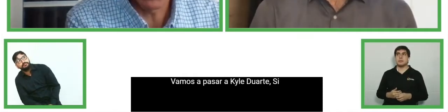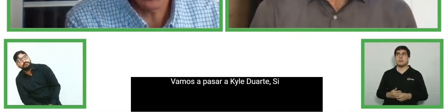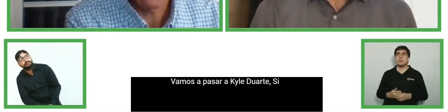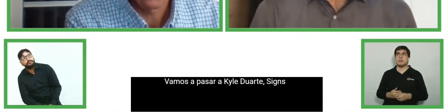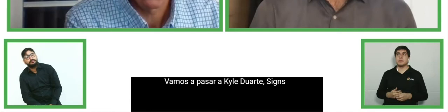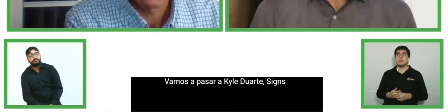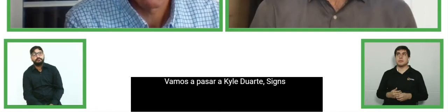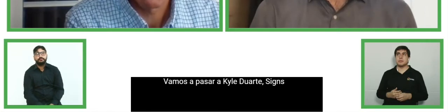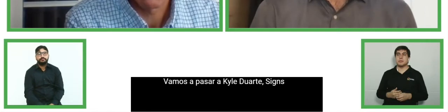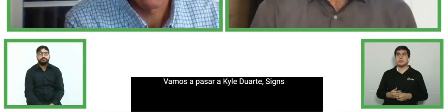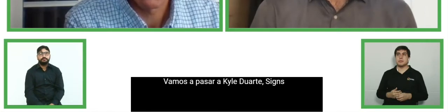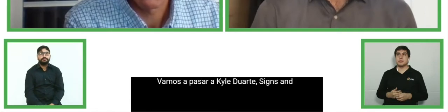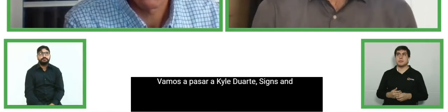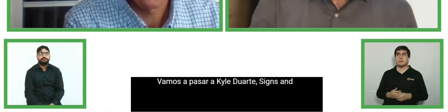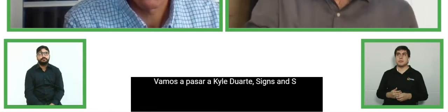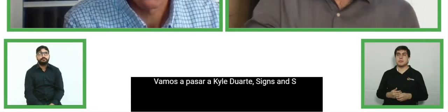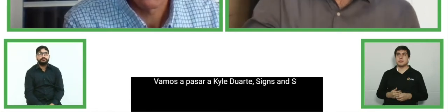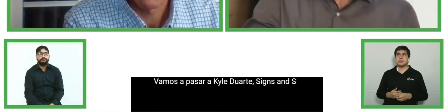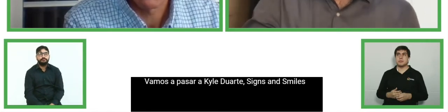You're muted.